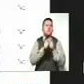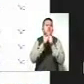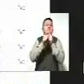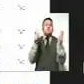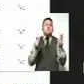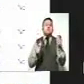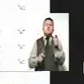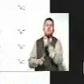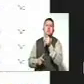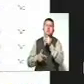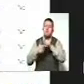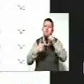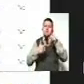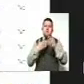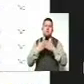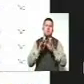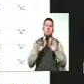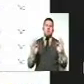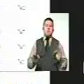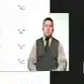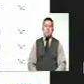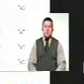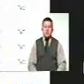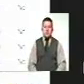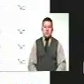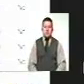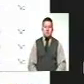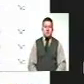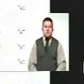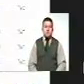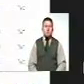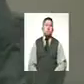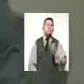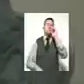mayoría de indicadores que...